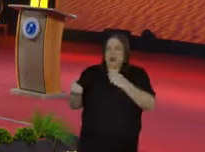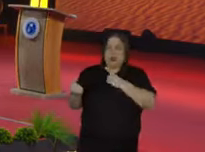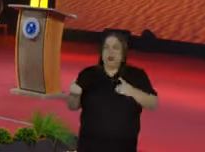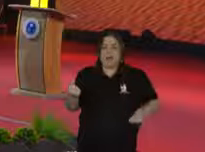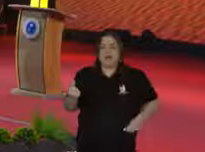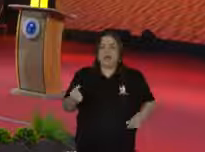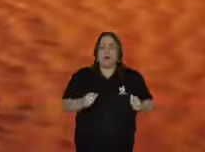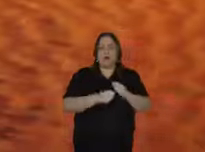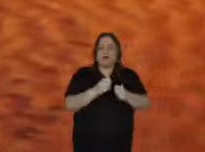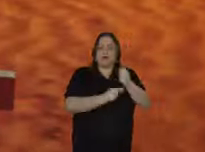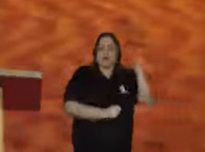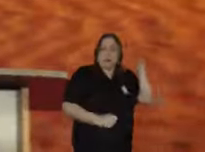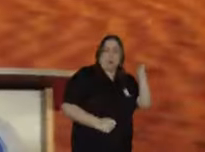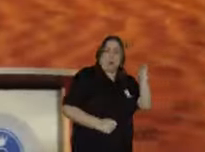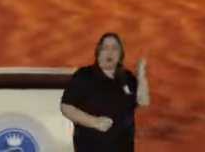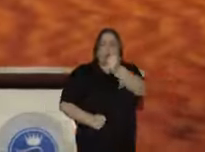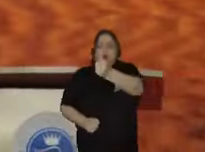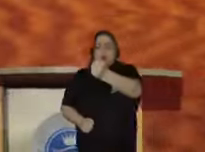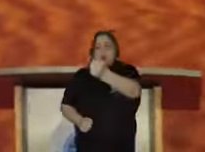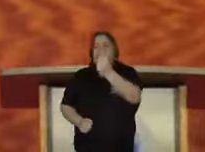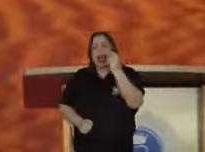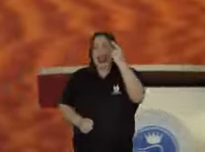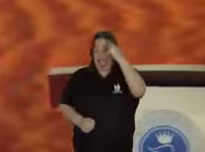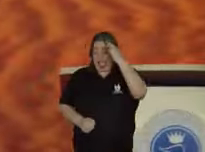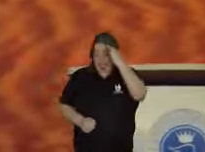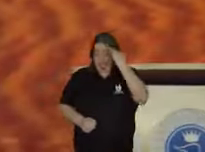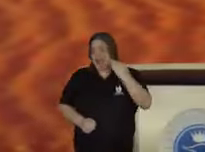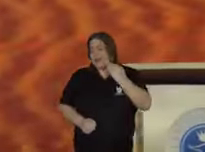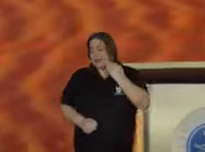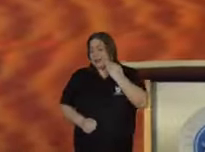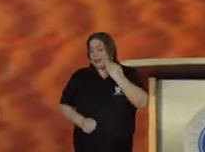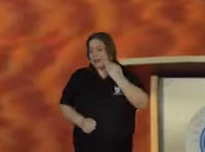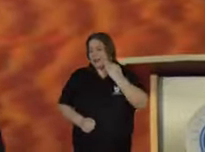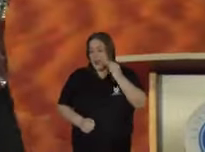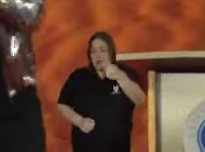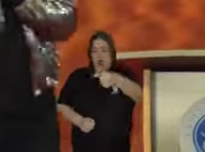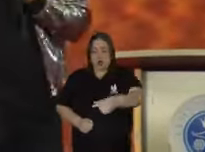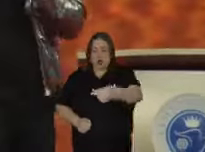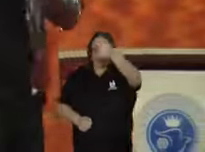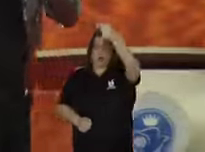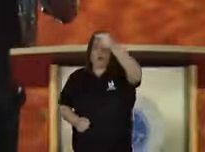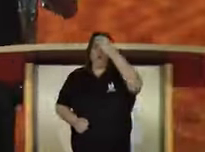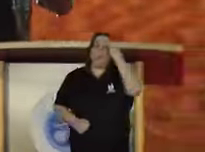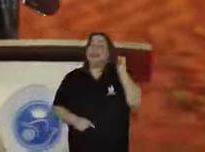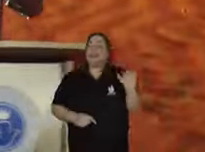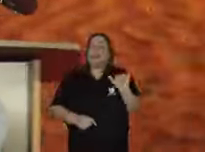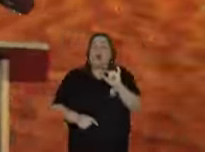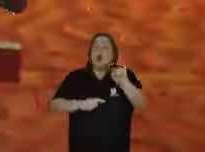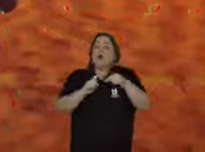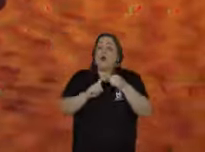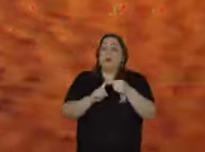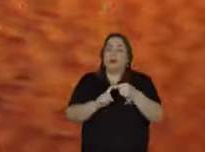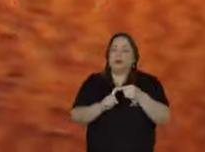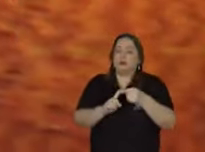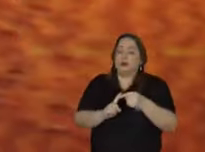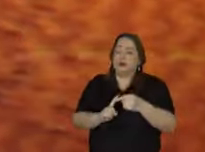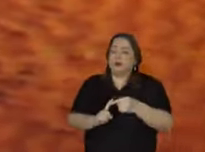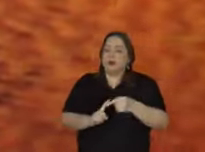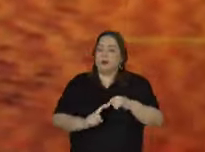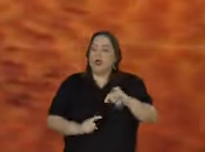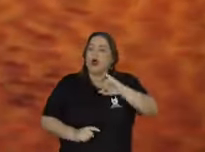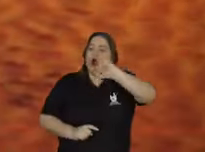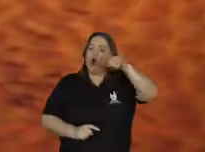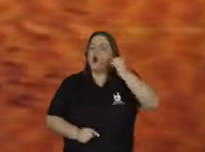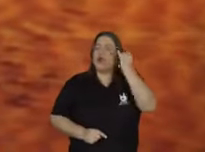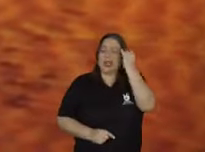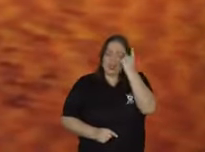Cuando José lo llevaron a interpretar un sueño, Muchas veces quizás en ese momento José no sabía lo que